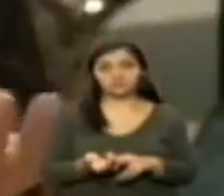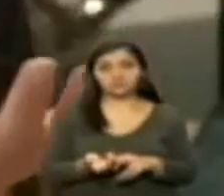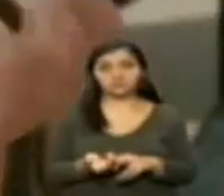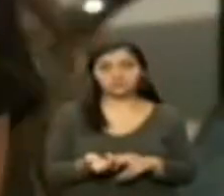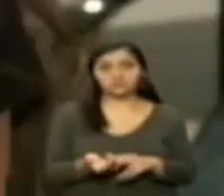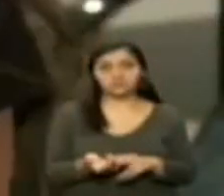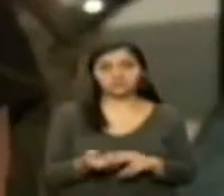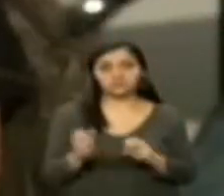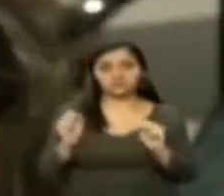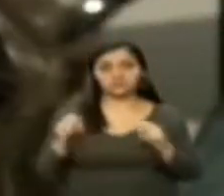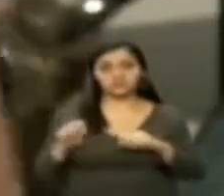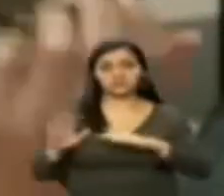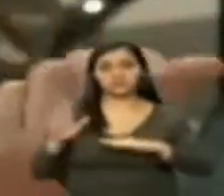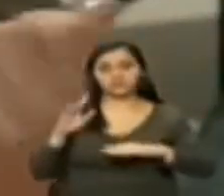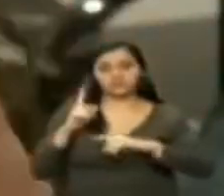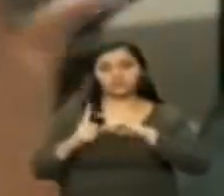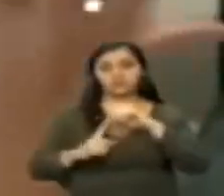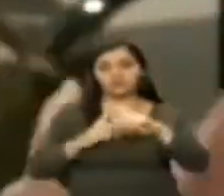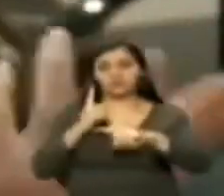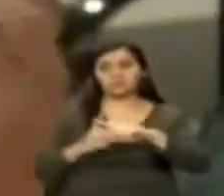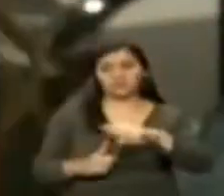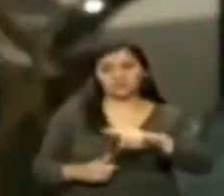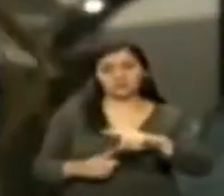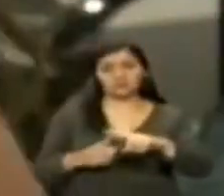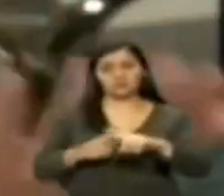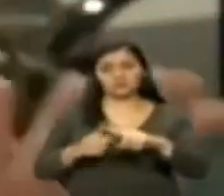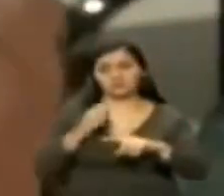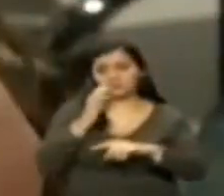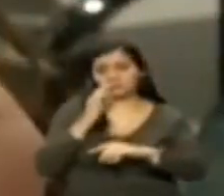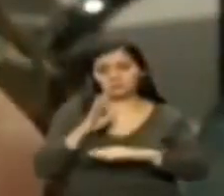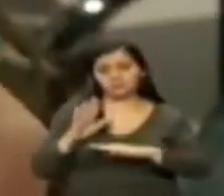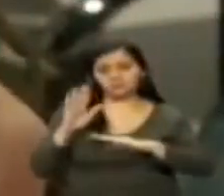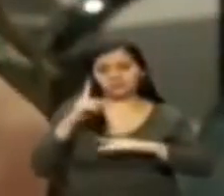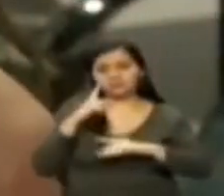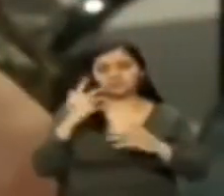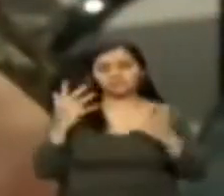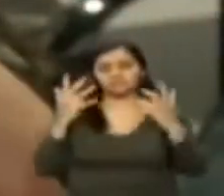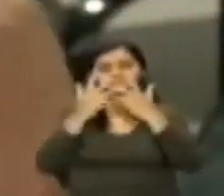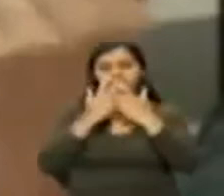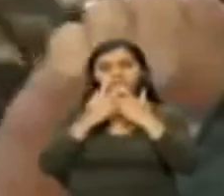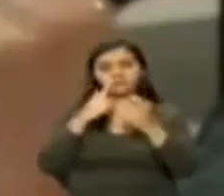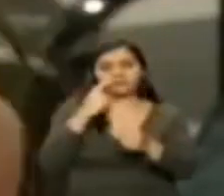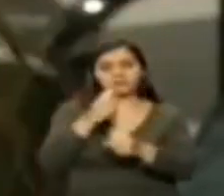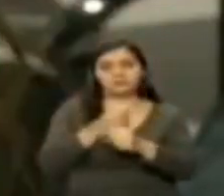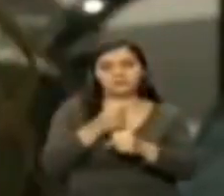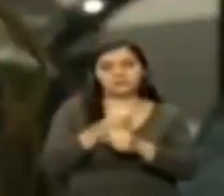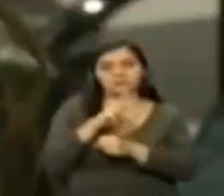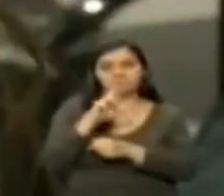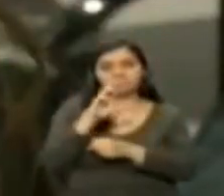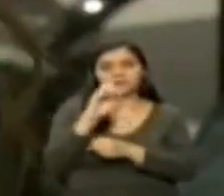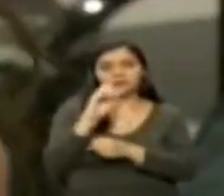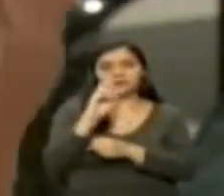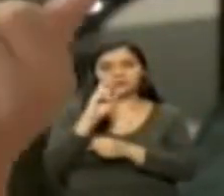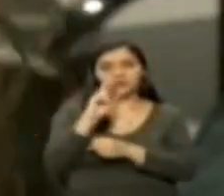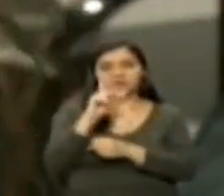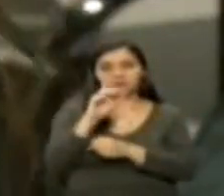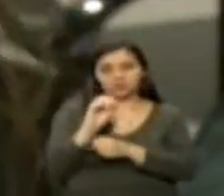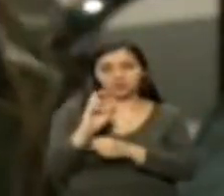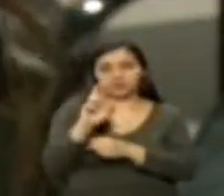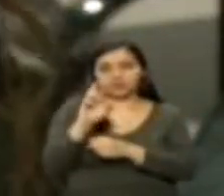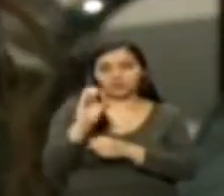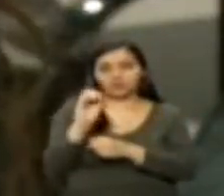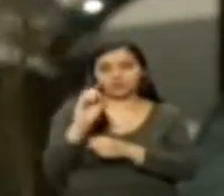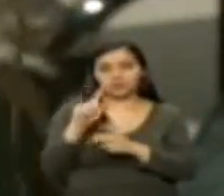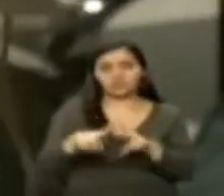es un compromiso que está hace un año y medio, señor presidente, está su palabra, hay una articulación y trabajo con Rodrigo y Roberto, vamos